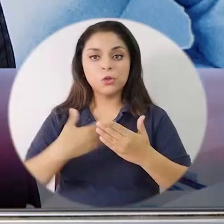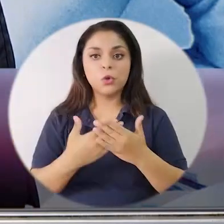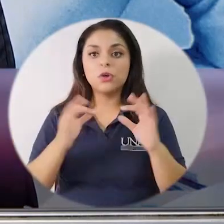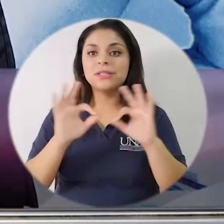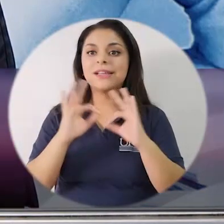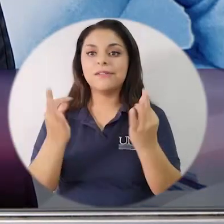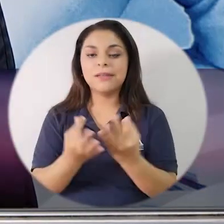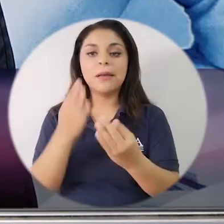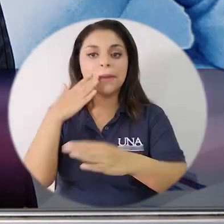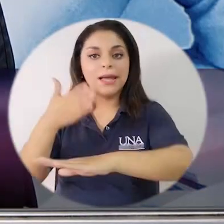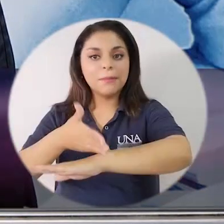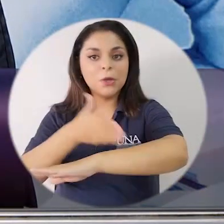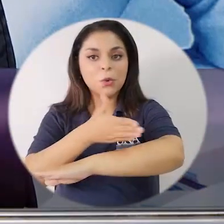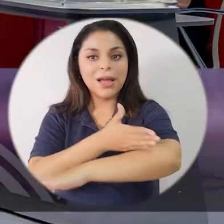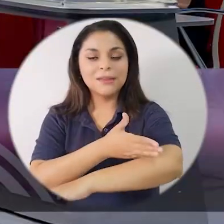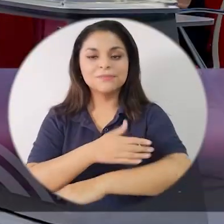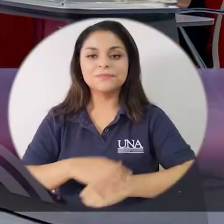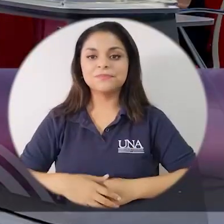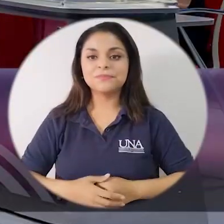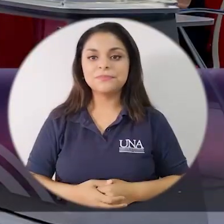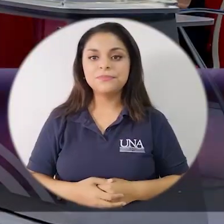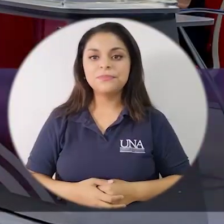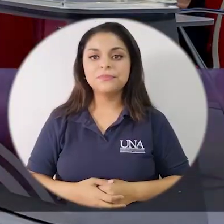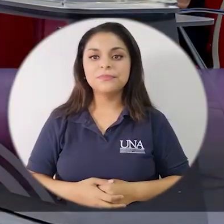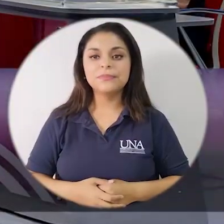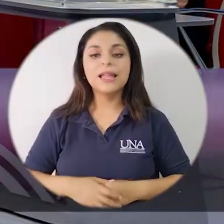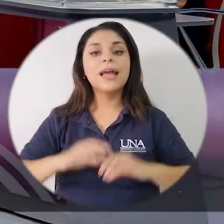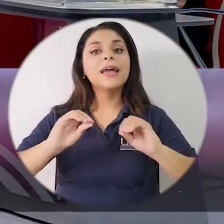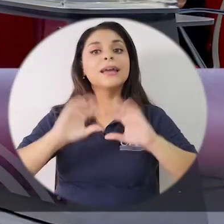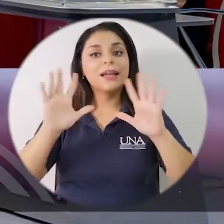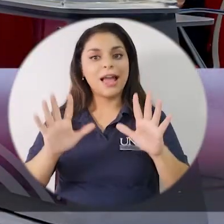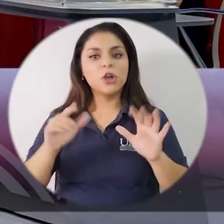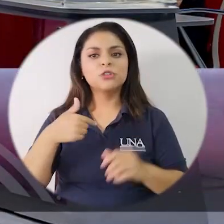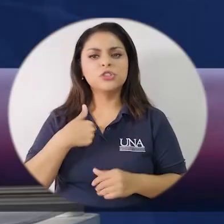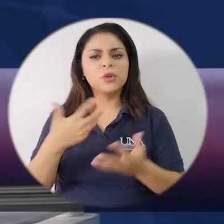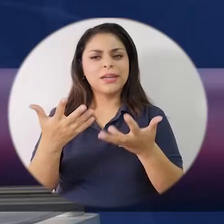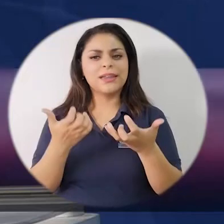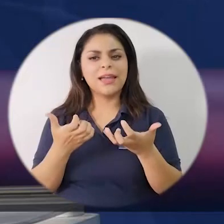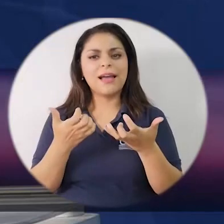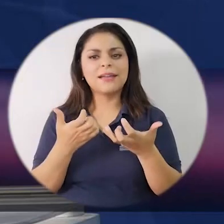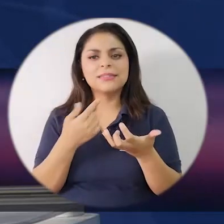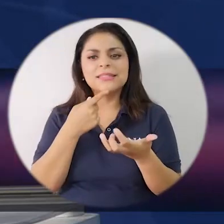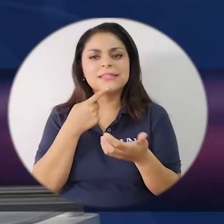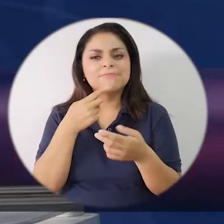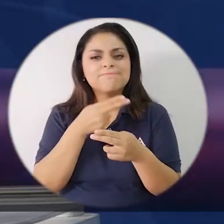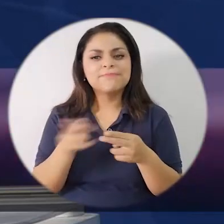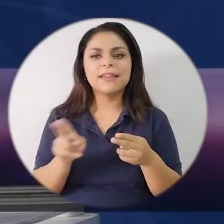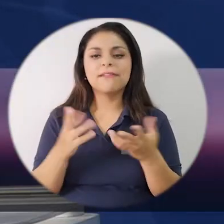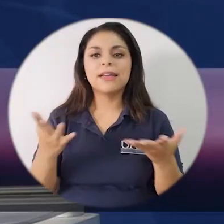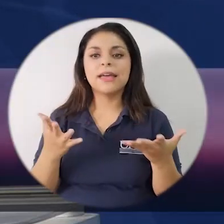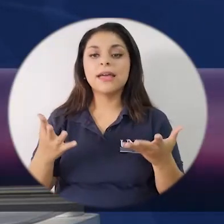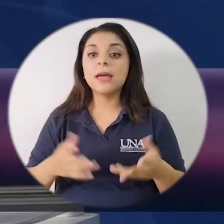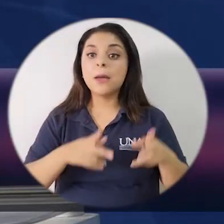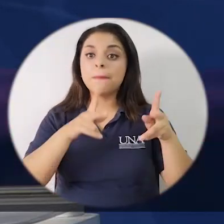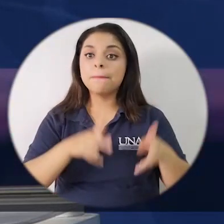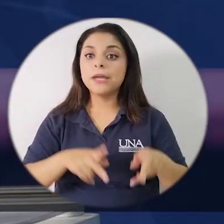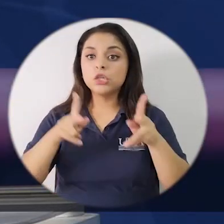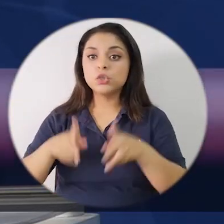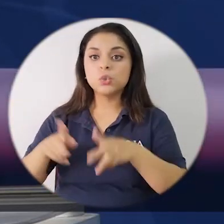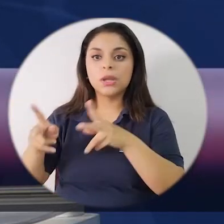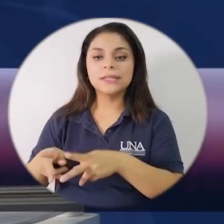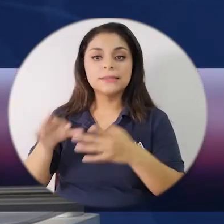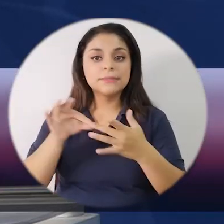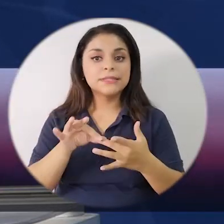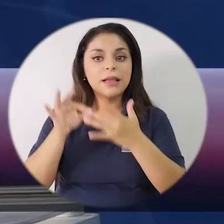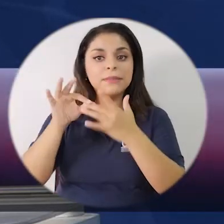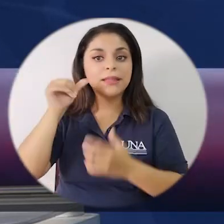familia, mejorar. Claro, y en este punto me quería detener brevemente, que es muy importante. La gente tiende, sobre todo